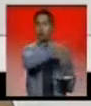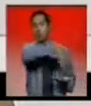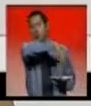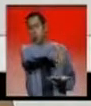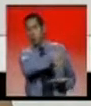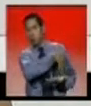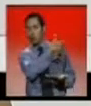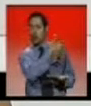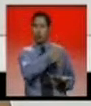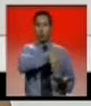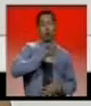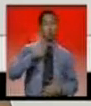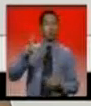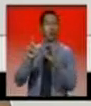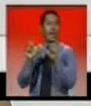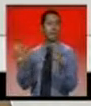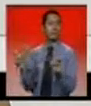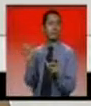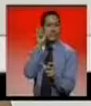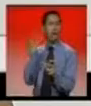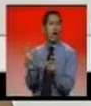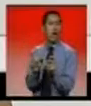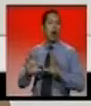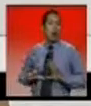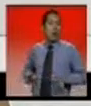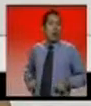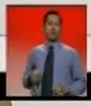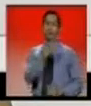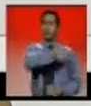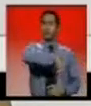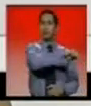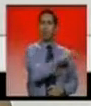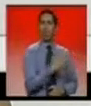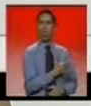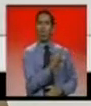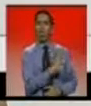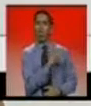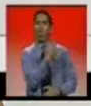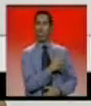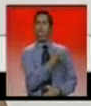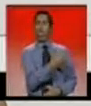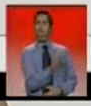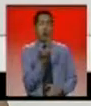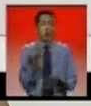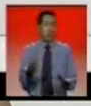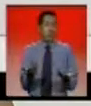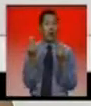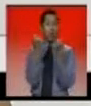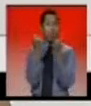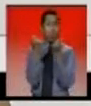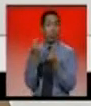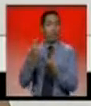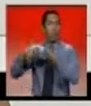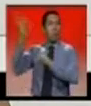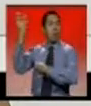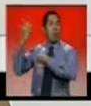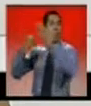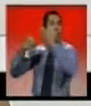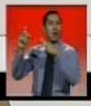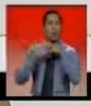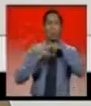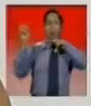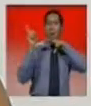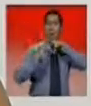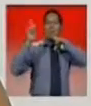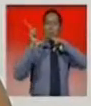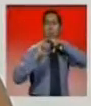ha causado, por supuesto, molestia en muchos ciudadanos, que es la fuga de ciertas personas vinculadas ya